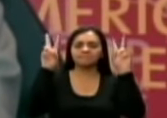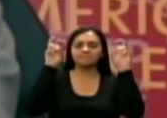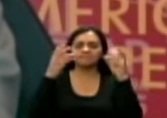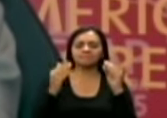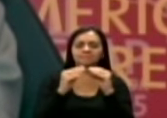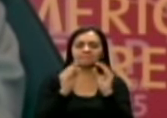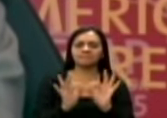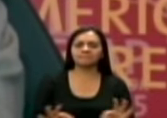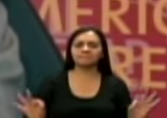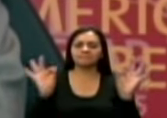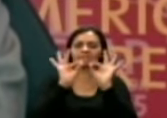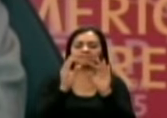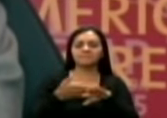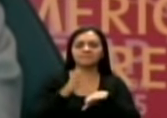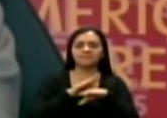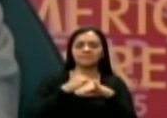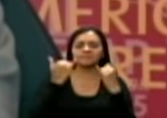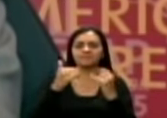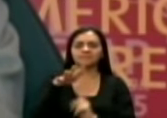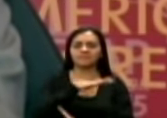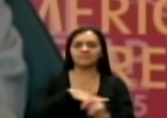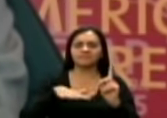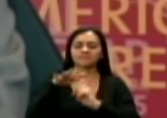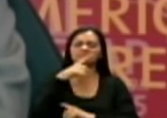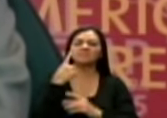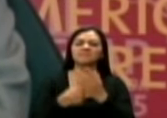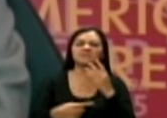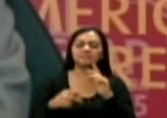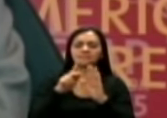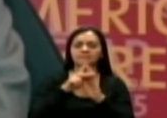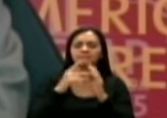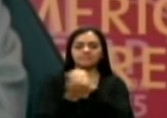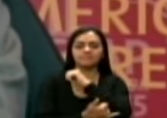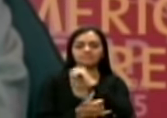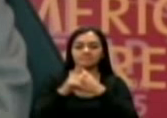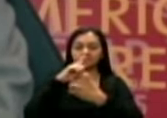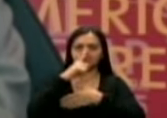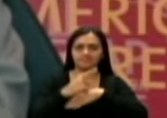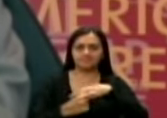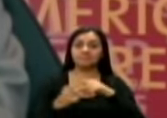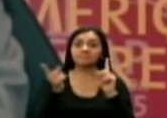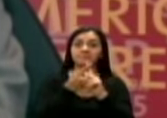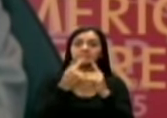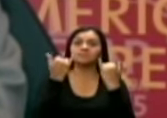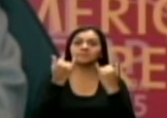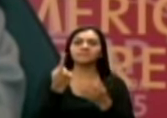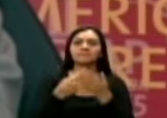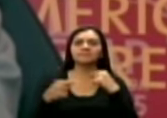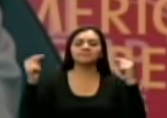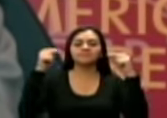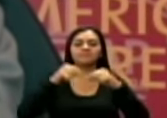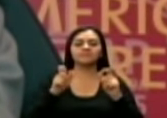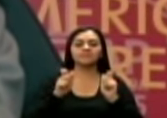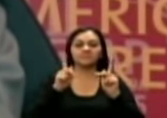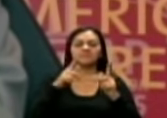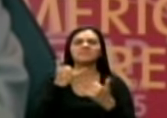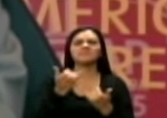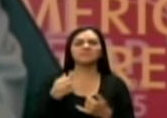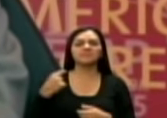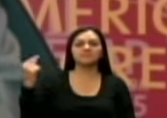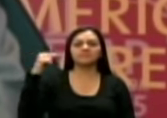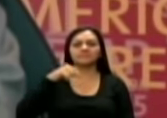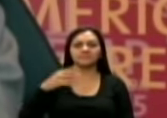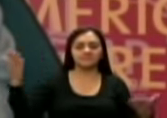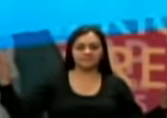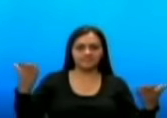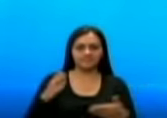muy importante en el contexto de lo que está sucediendo en varios países de América Latina. Y para ello hemos contado, en esta oportunidad, contamos con la